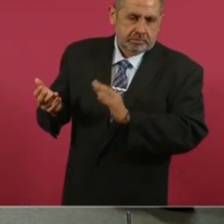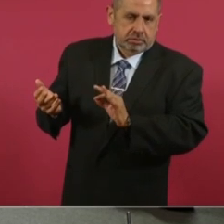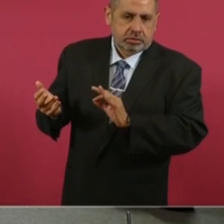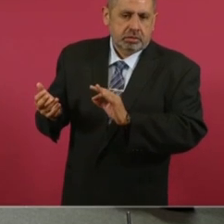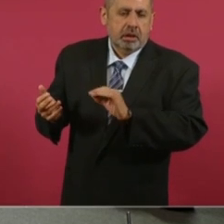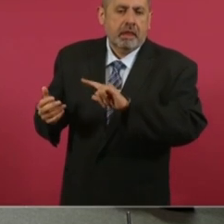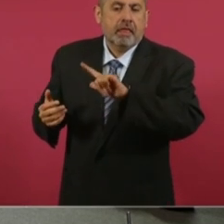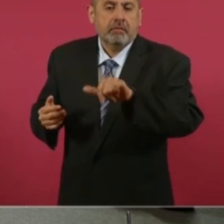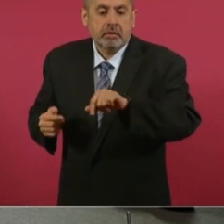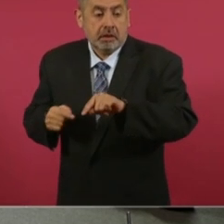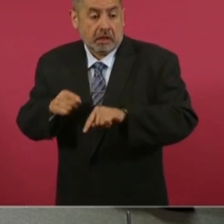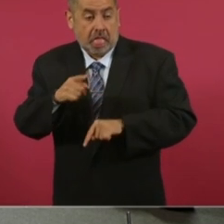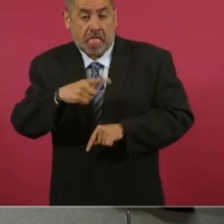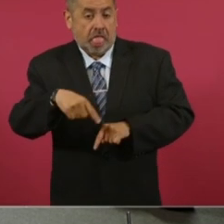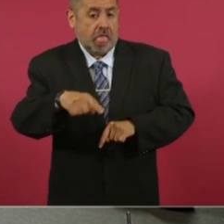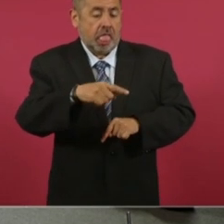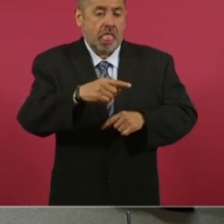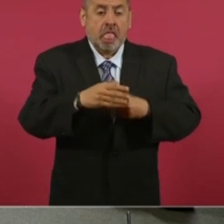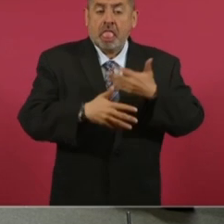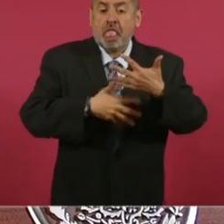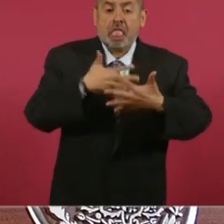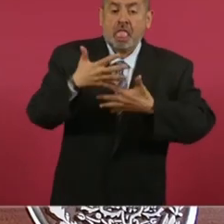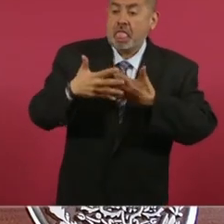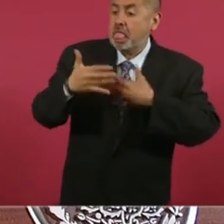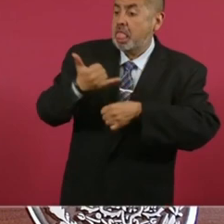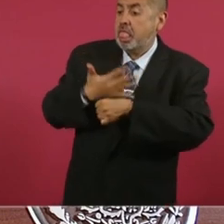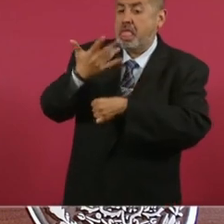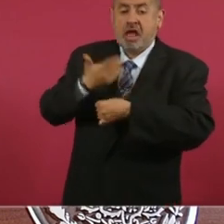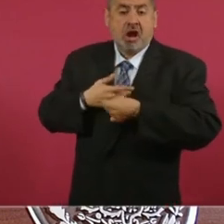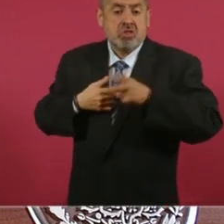y que empiecen a poner obstáculos